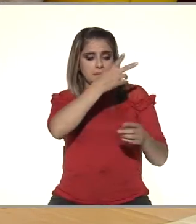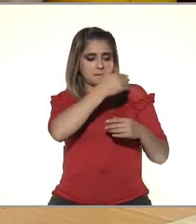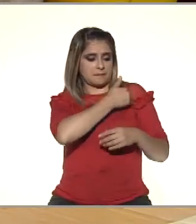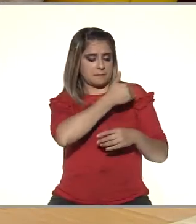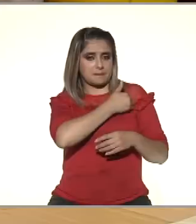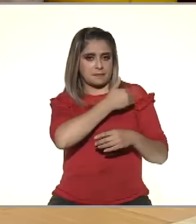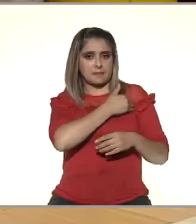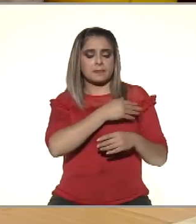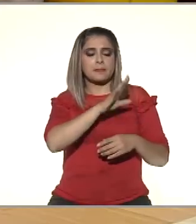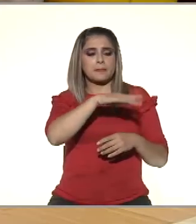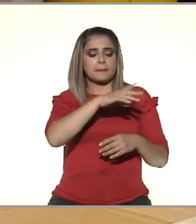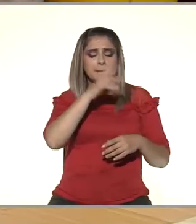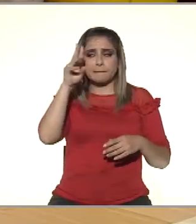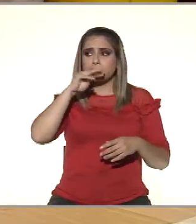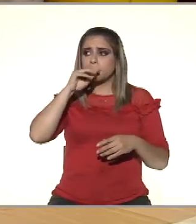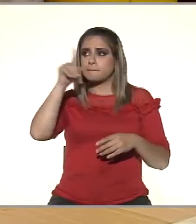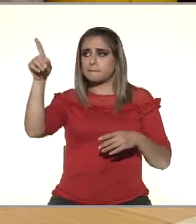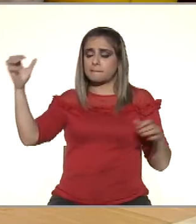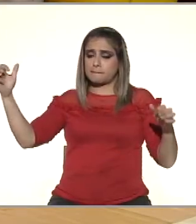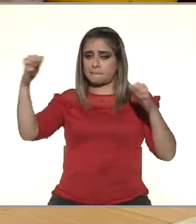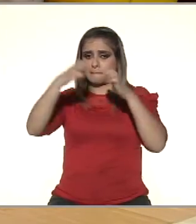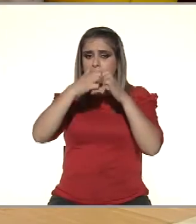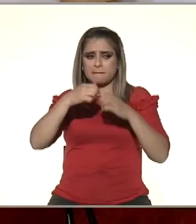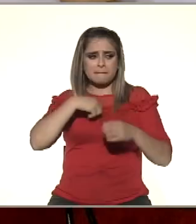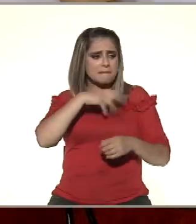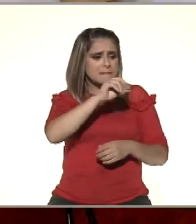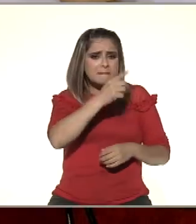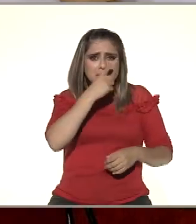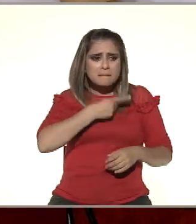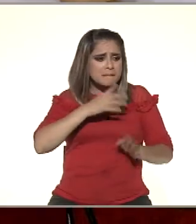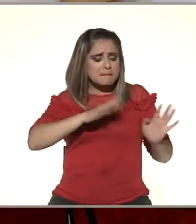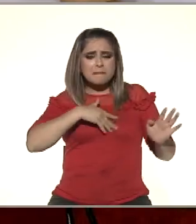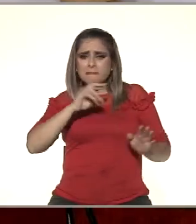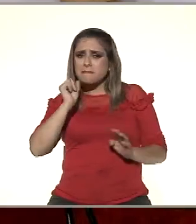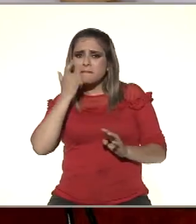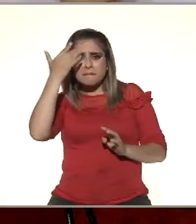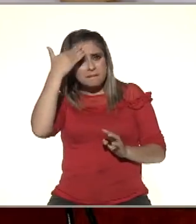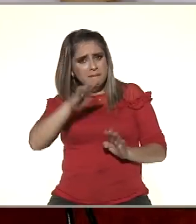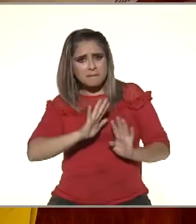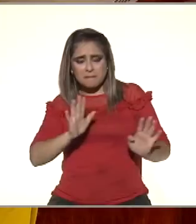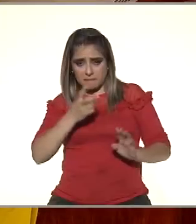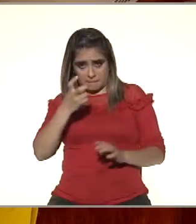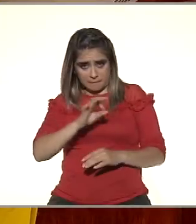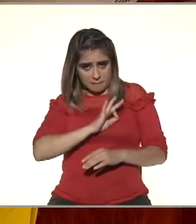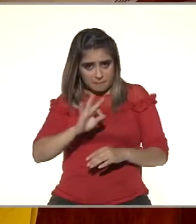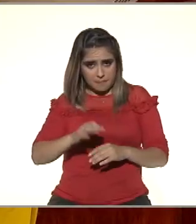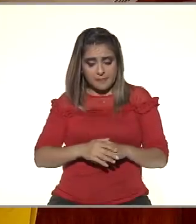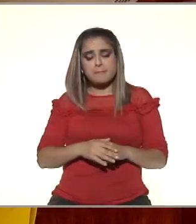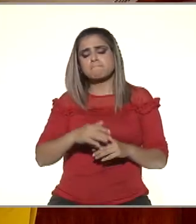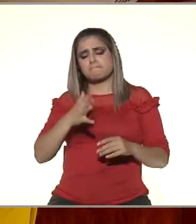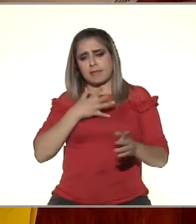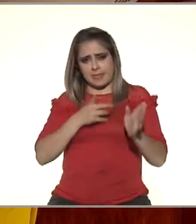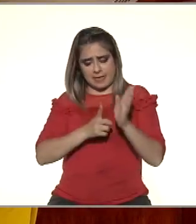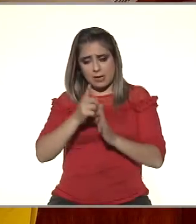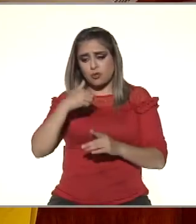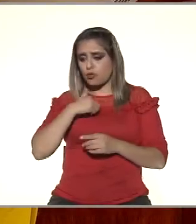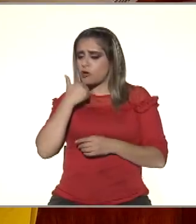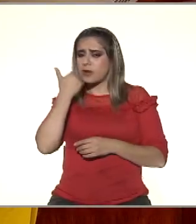que yo hubiera preferido no saber. ¿Se tiene derecho a no saber? Yo creo que se tiene derecho a no